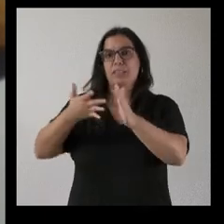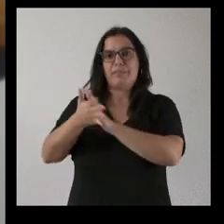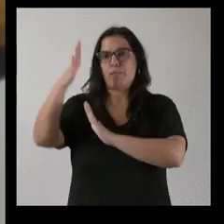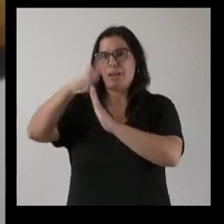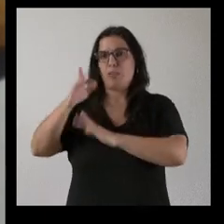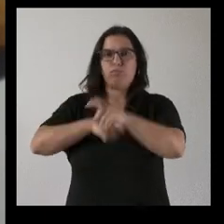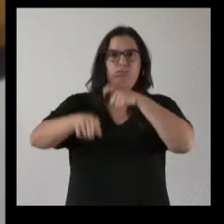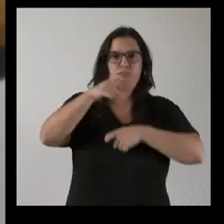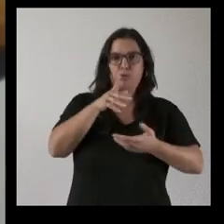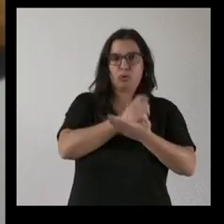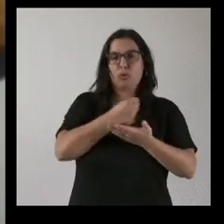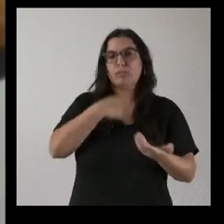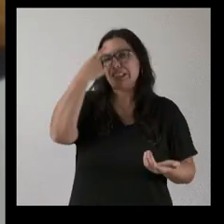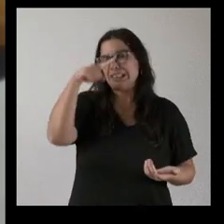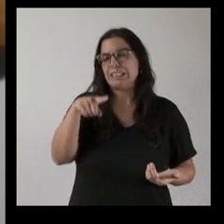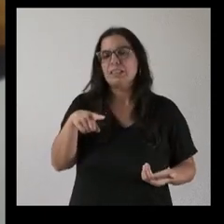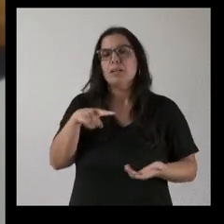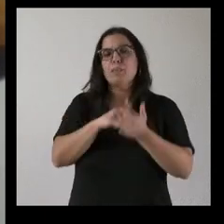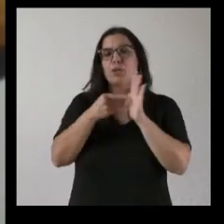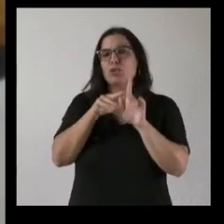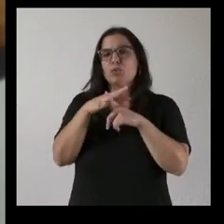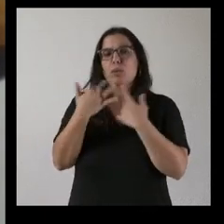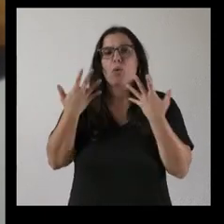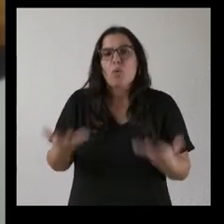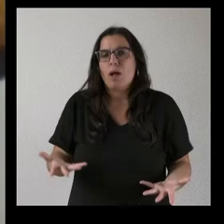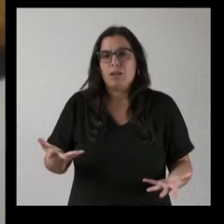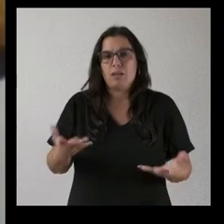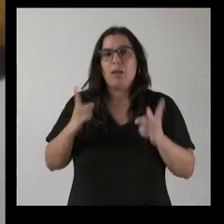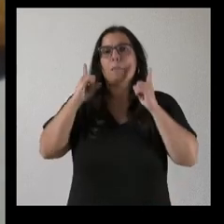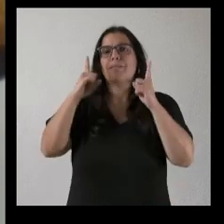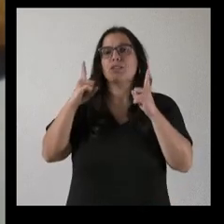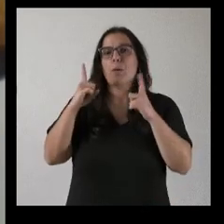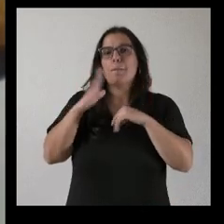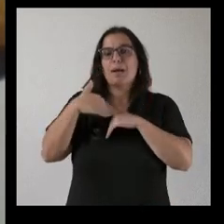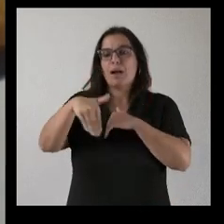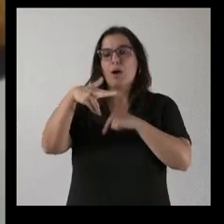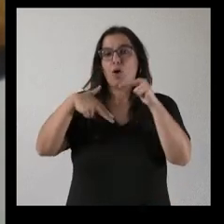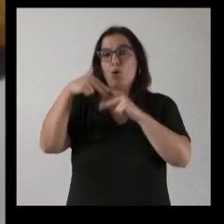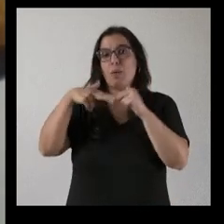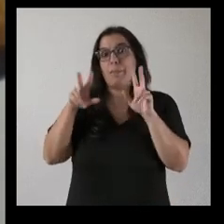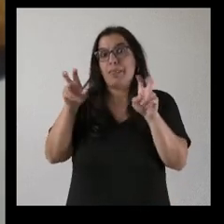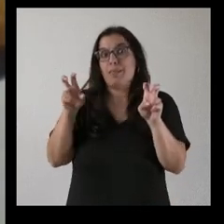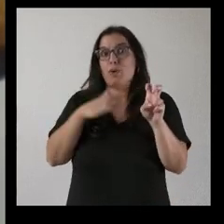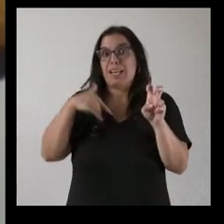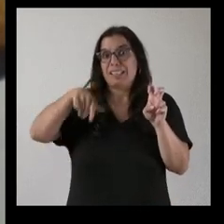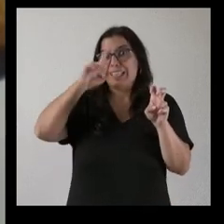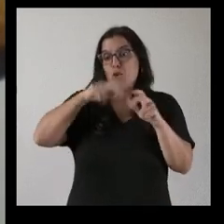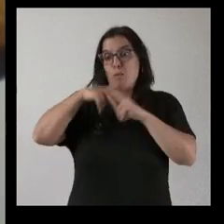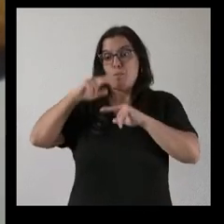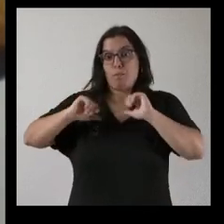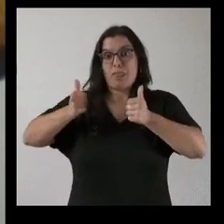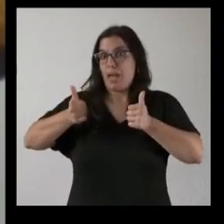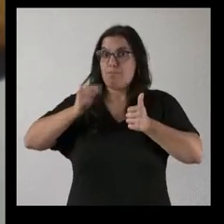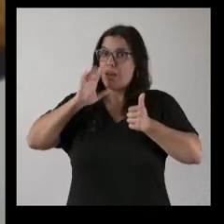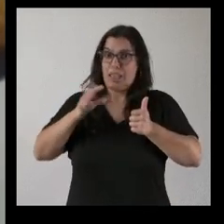quería saber en qué punto se encuentra este proyecto Y qué previsión tienen para las obras que en principio se esperaban para este año y Parece ser que esto